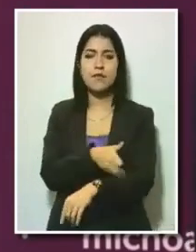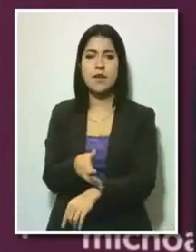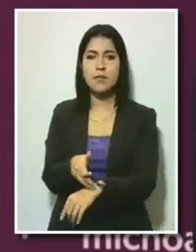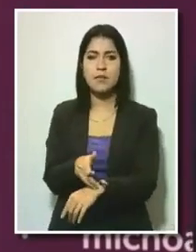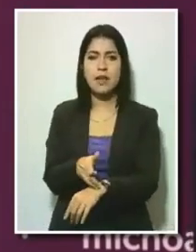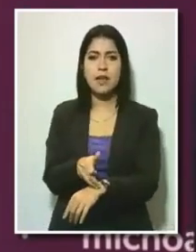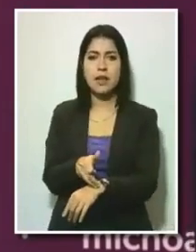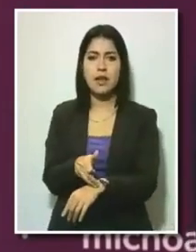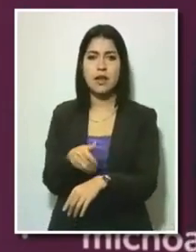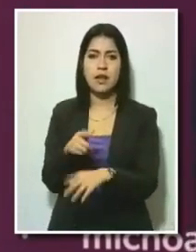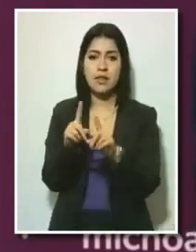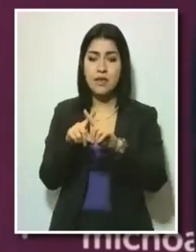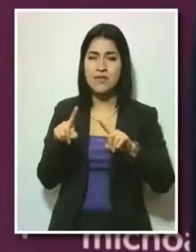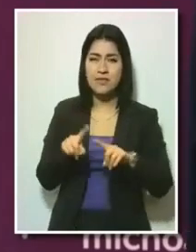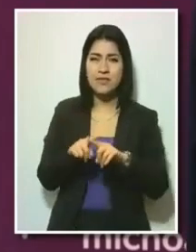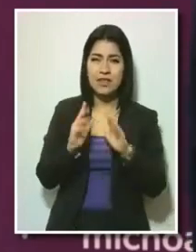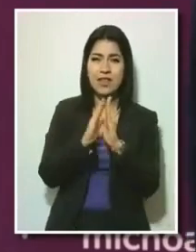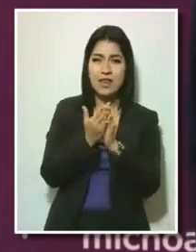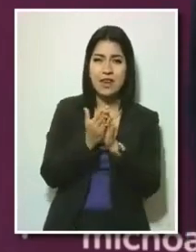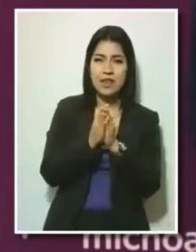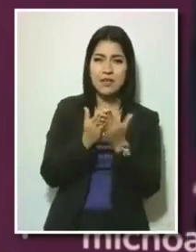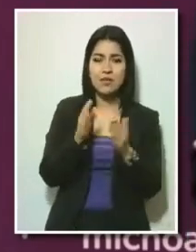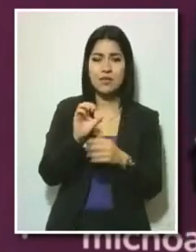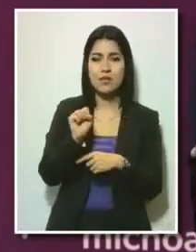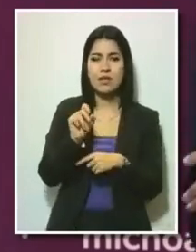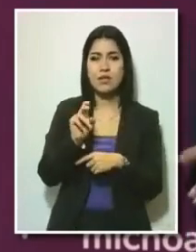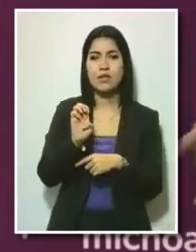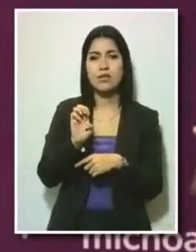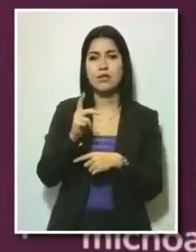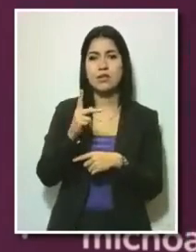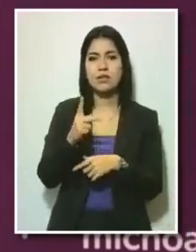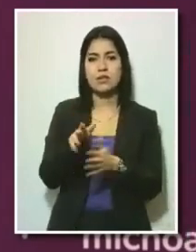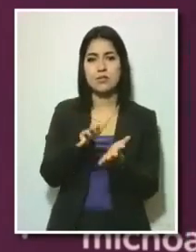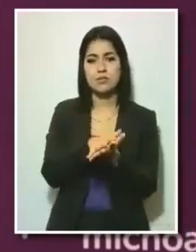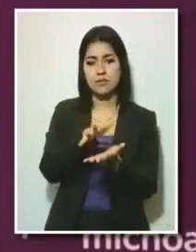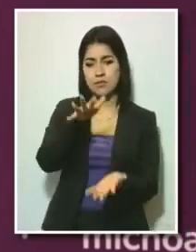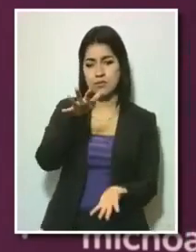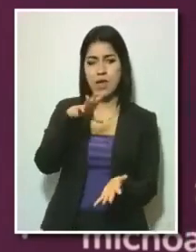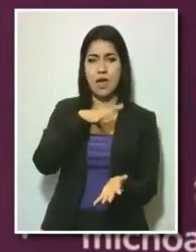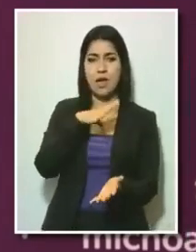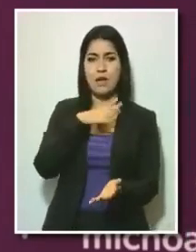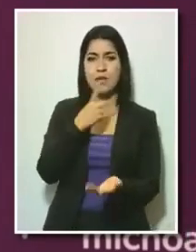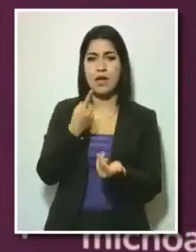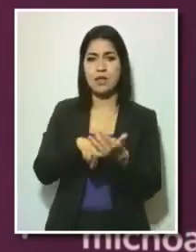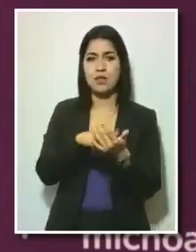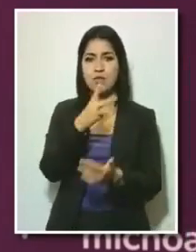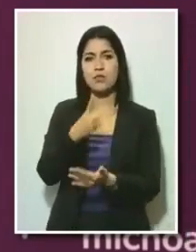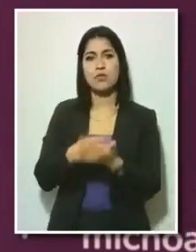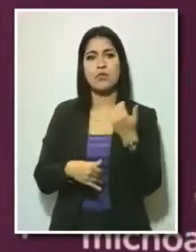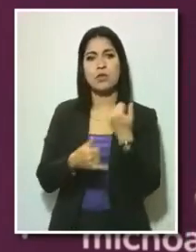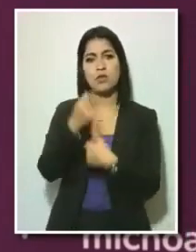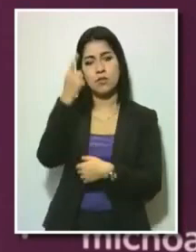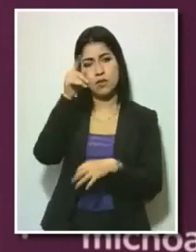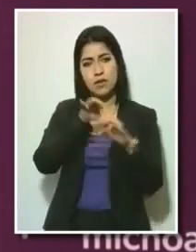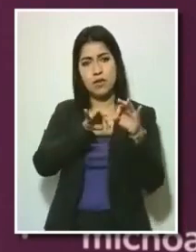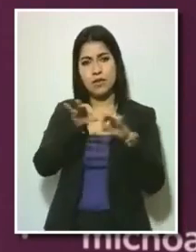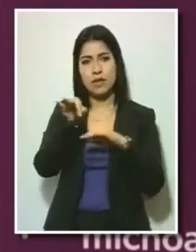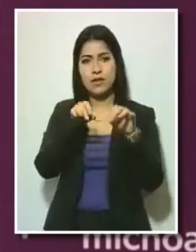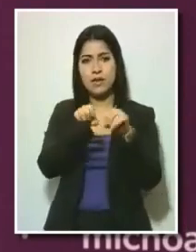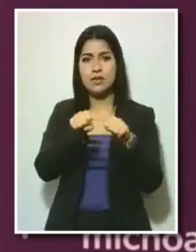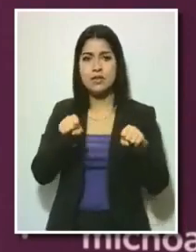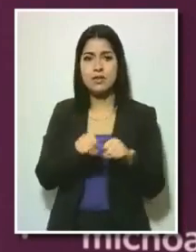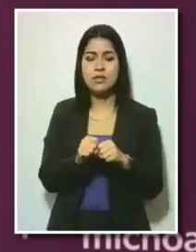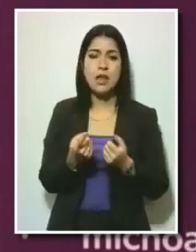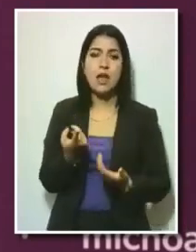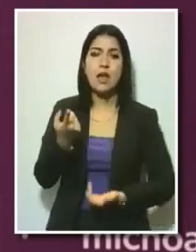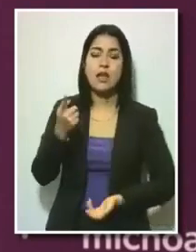de textos, como le estamos denominando, ¿qué lleva? Un proyecto de aula, libros para trabajarse con proyectos